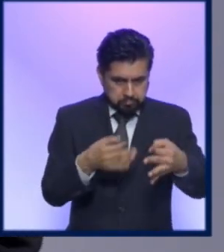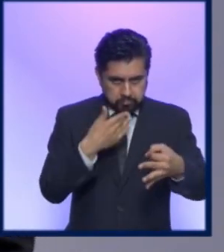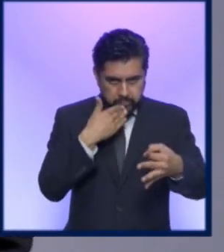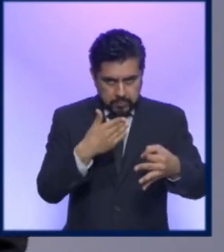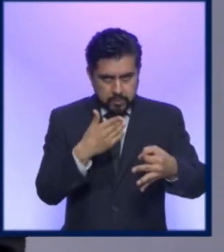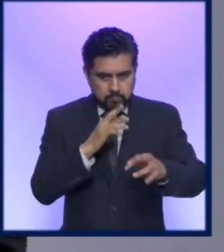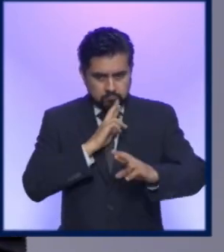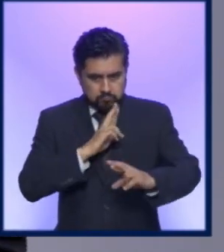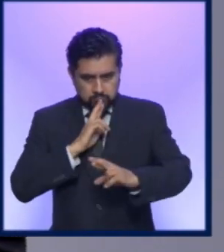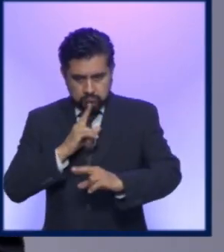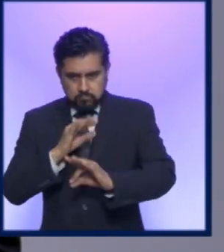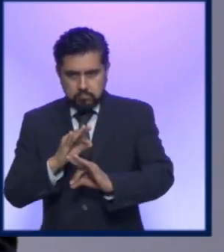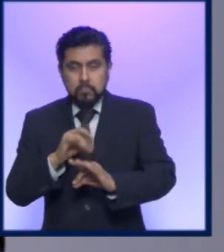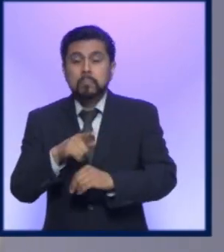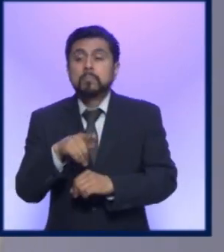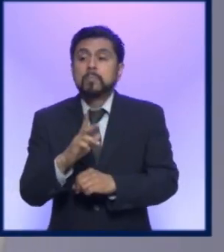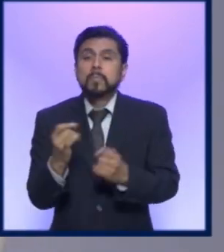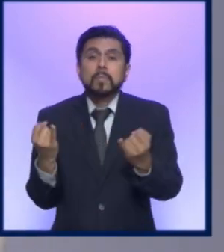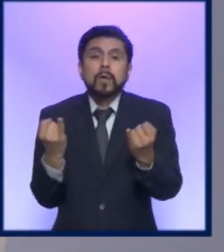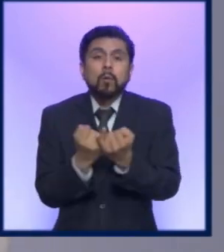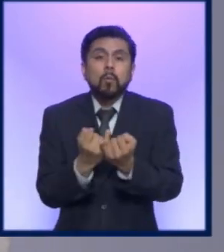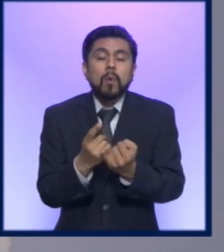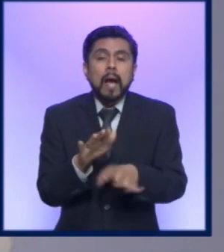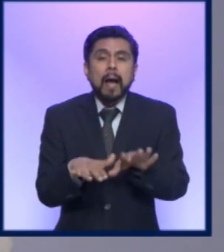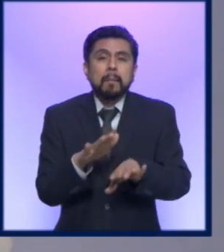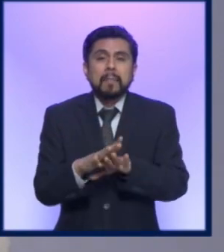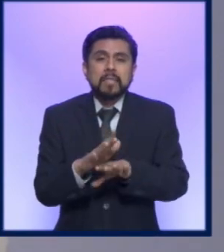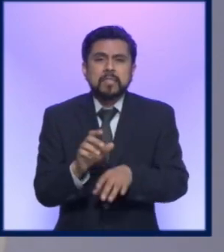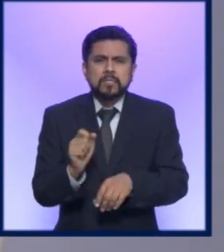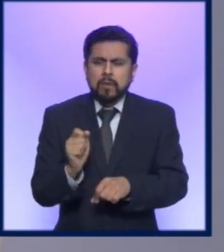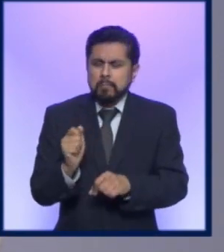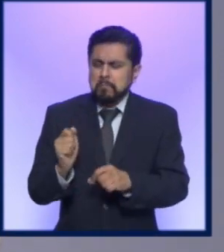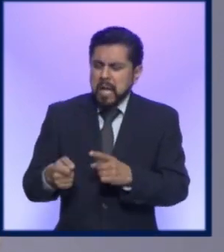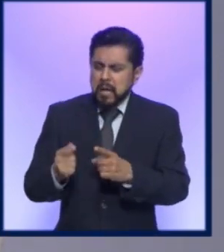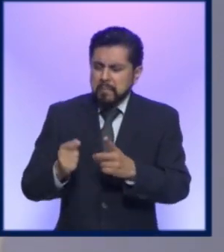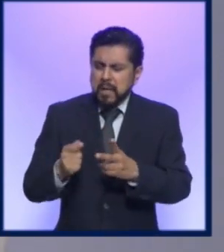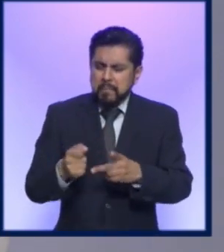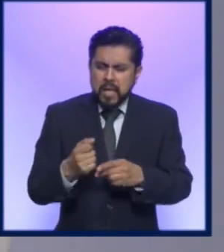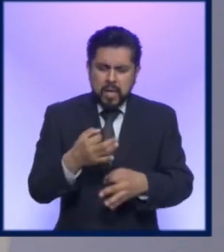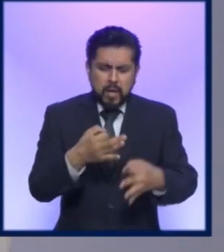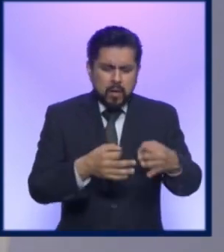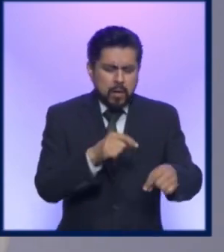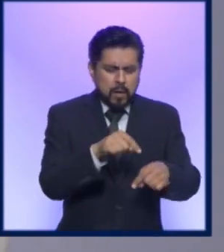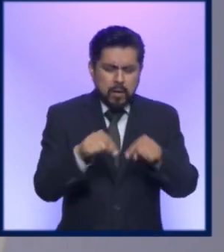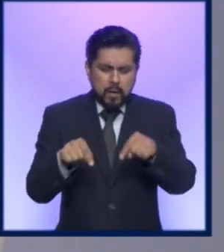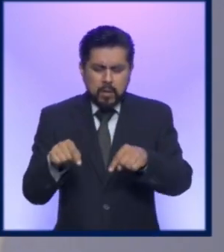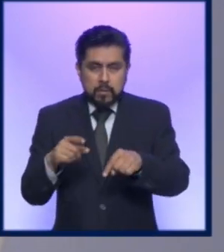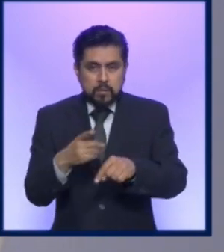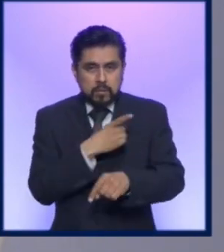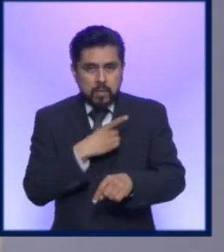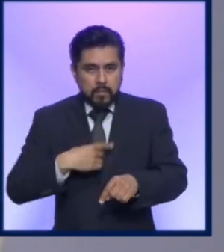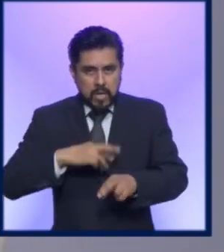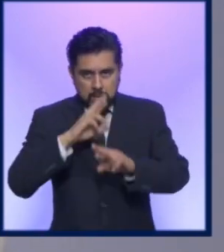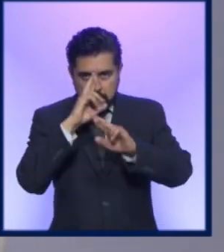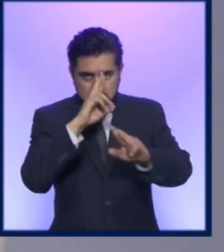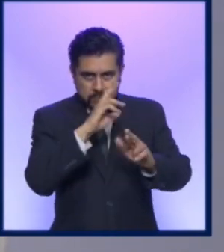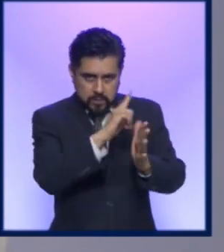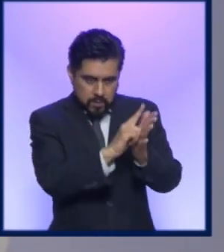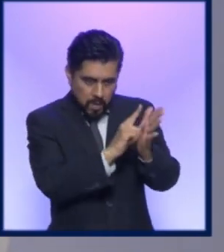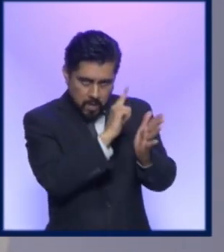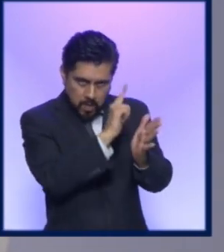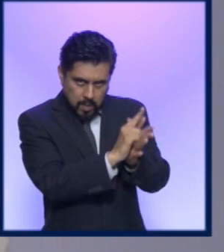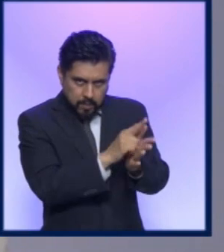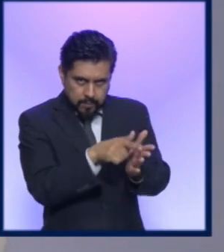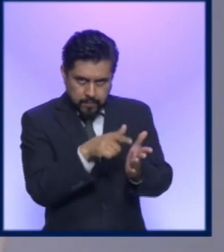eh eh está garantizando que los actos y resoluciones de las autoridades electorales se ajusten a los principios de constitucional y legalidad